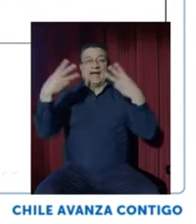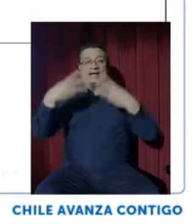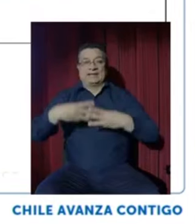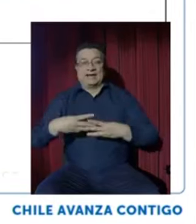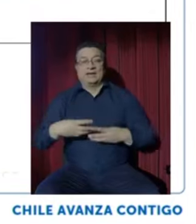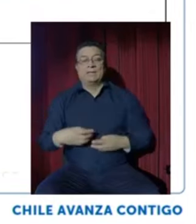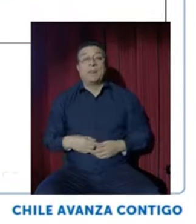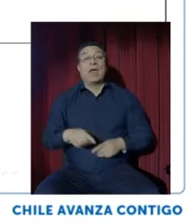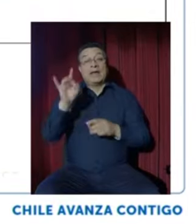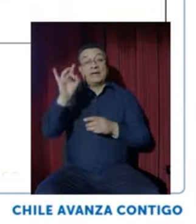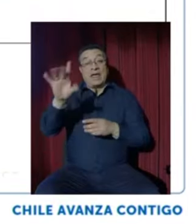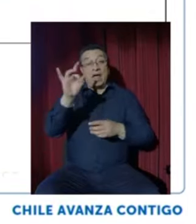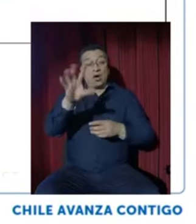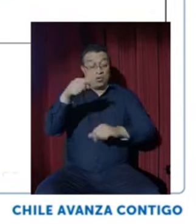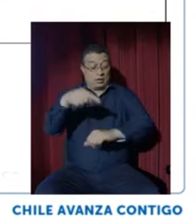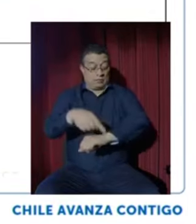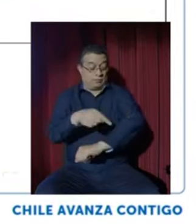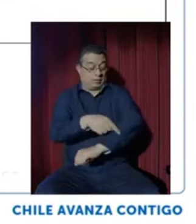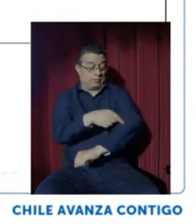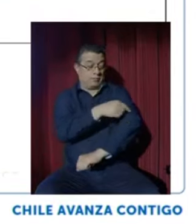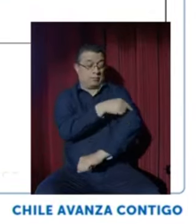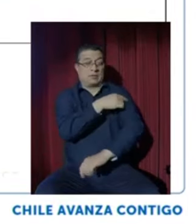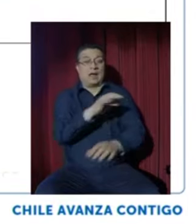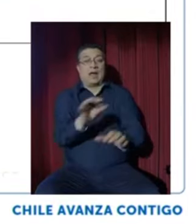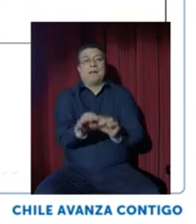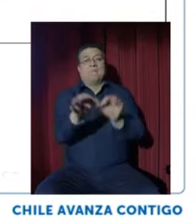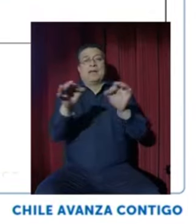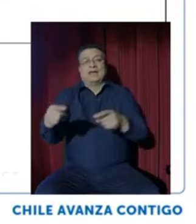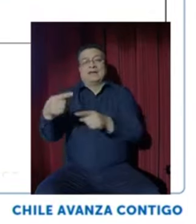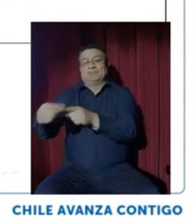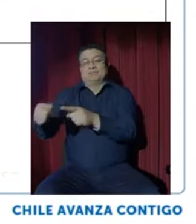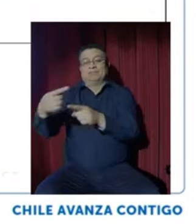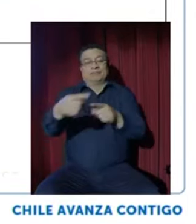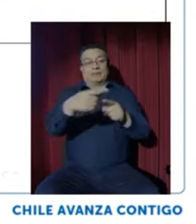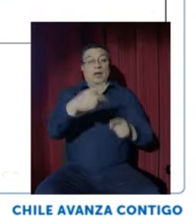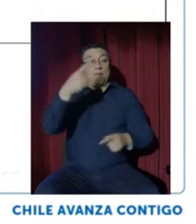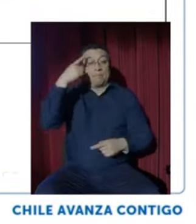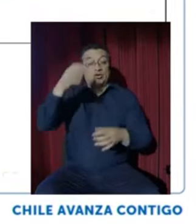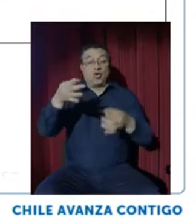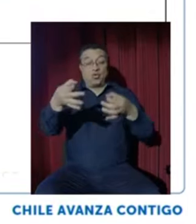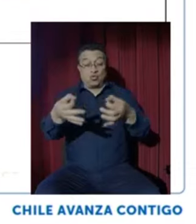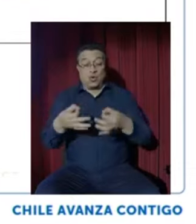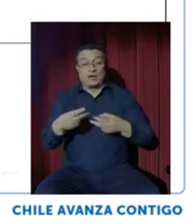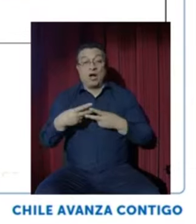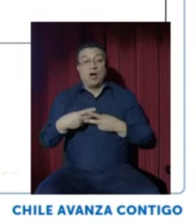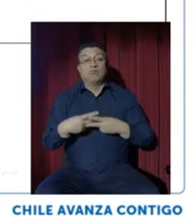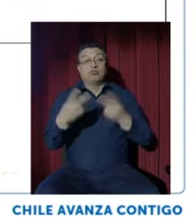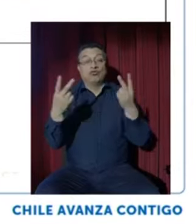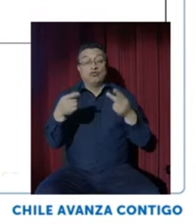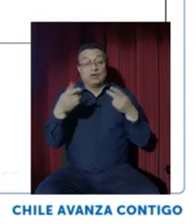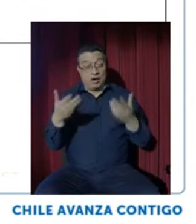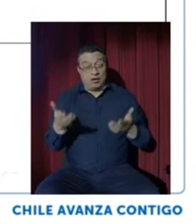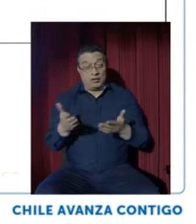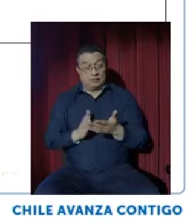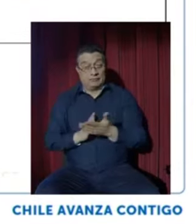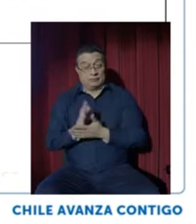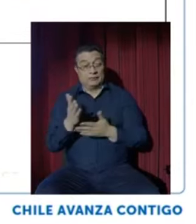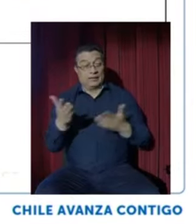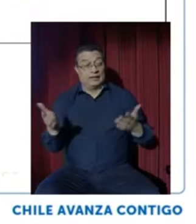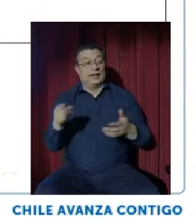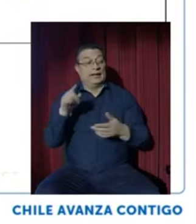cada una de estas regiones con sus particularidades territoriales pero la Cuenta pública que comienza adelante estimados